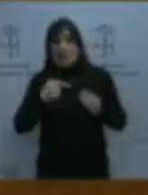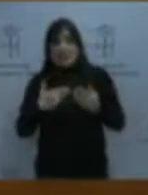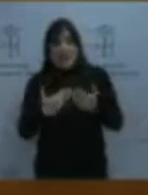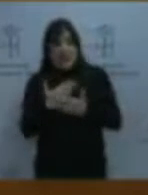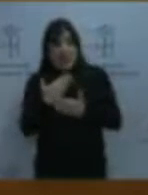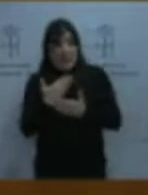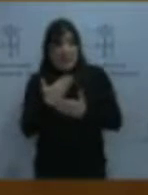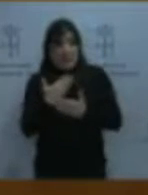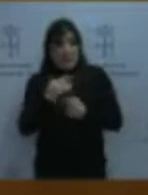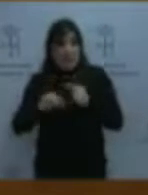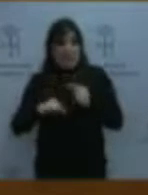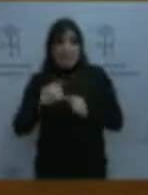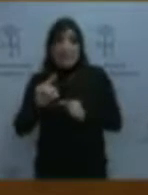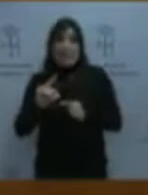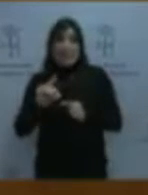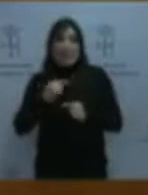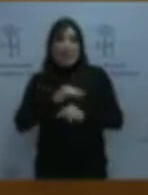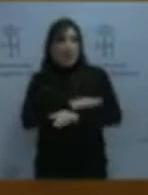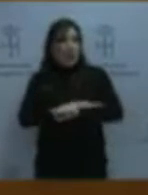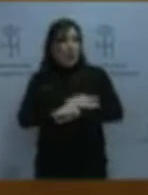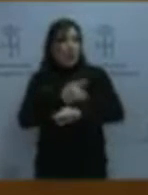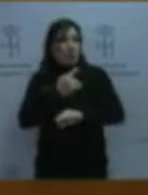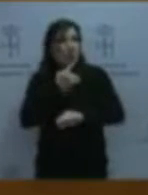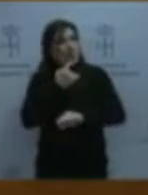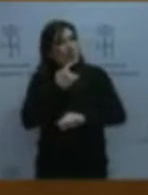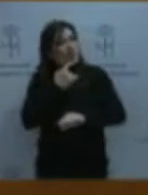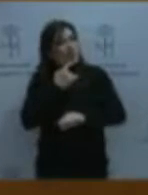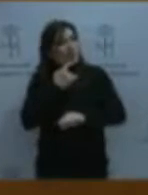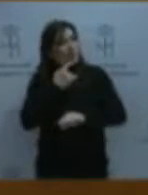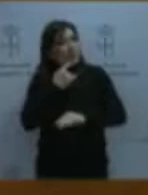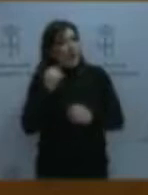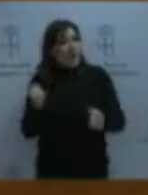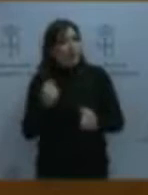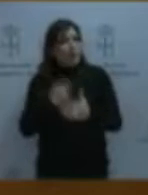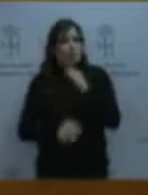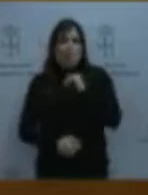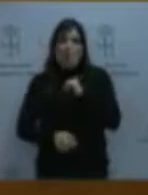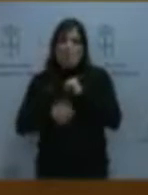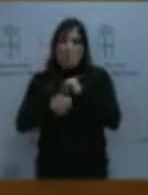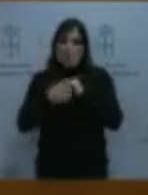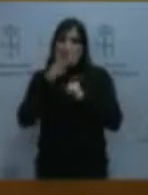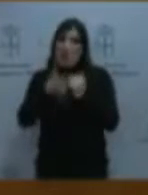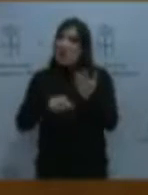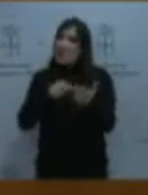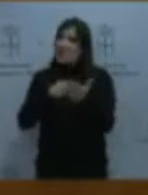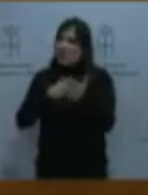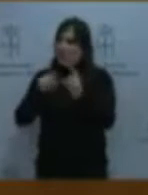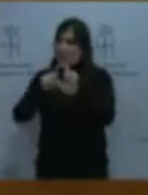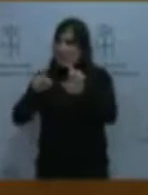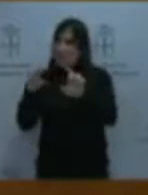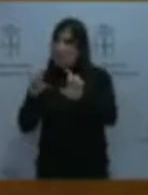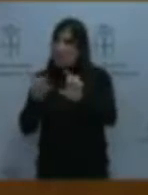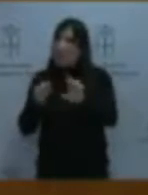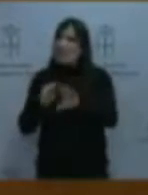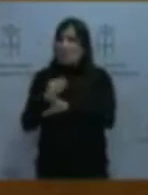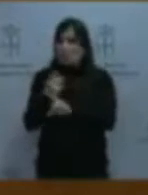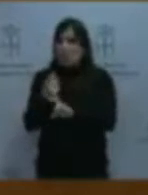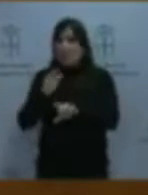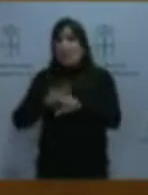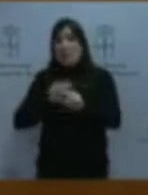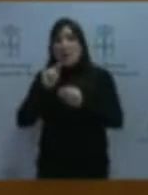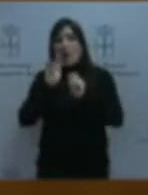las empresas para exigirles las inversiones necesarias y que así se reduciera